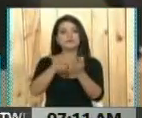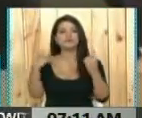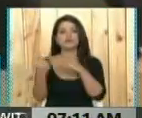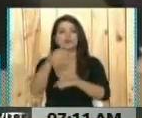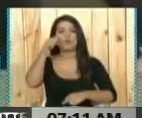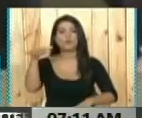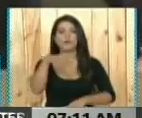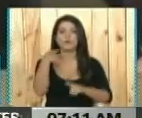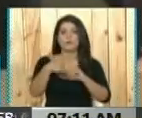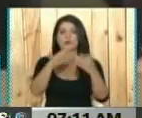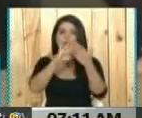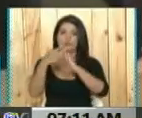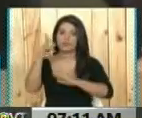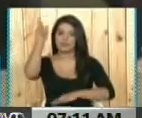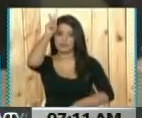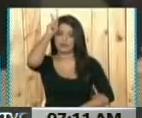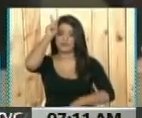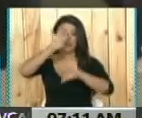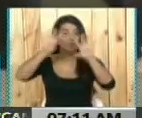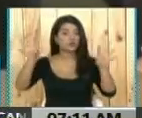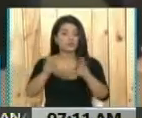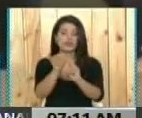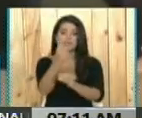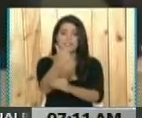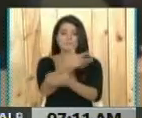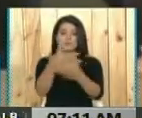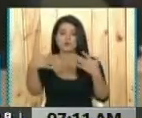comunidades indígenas, para un total de